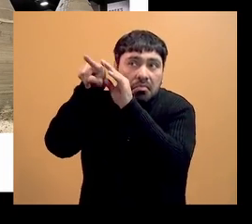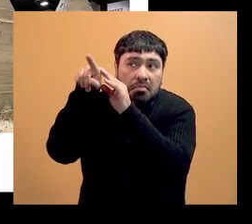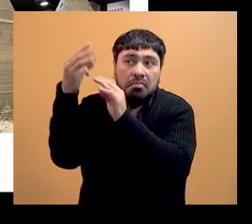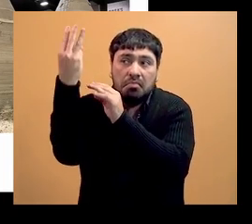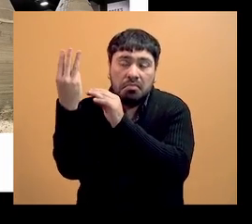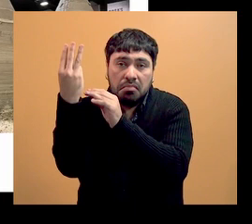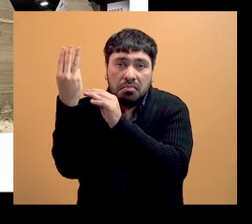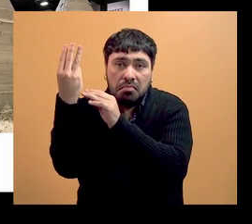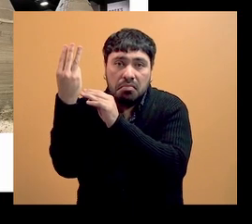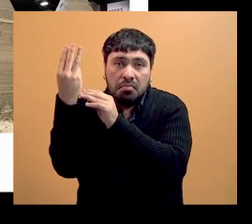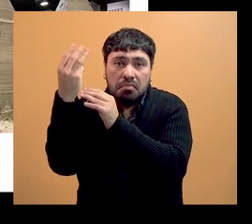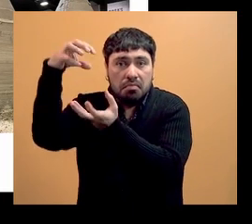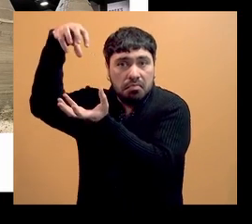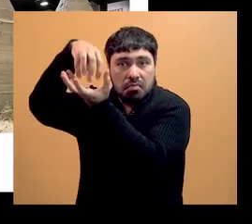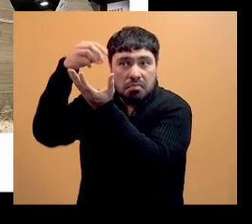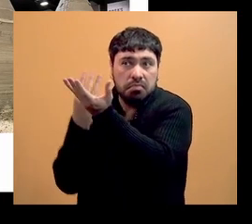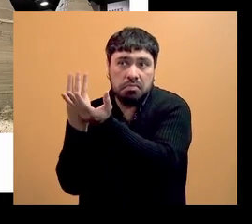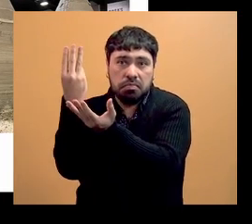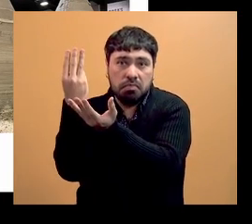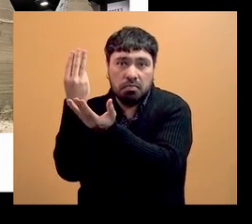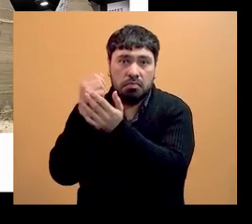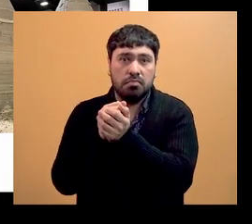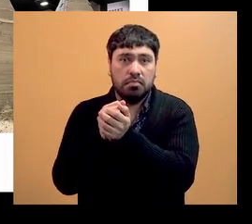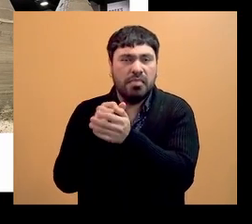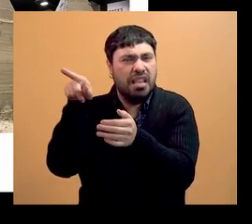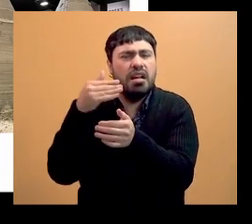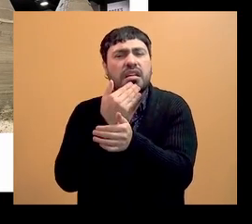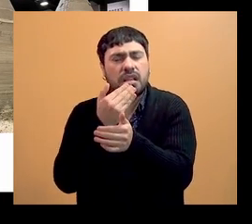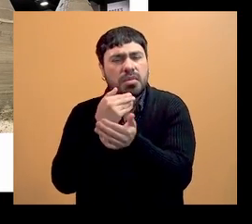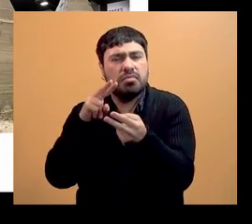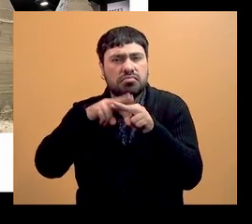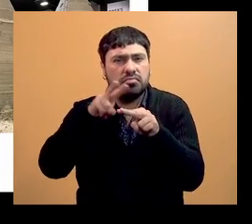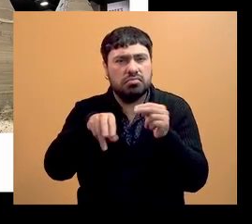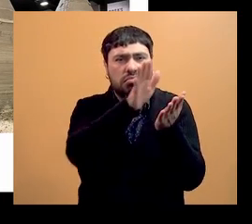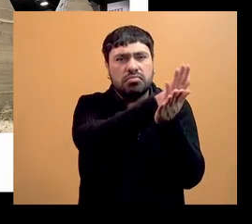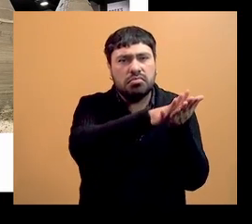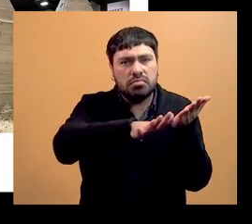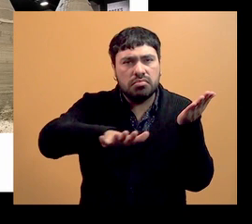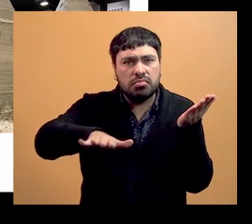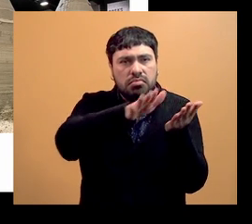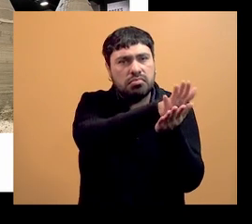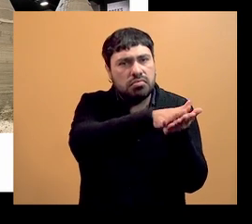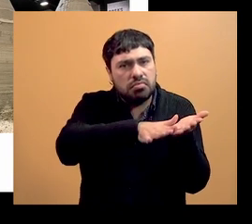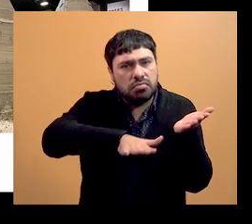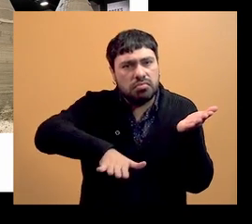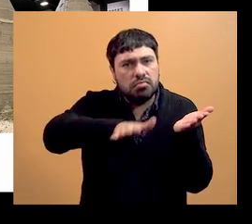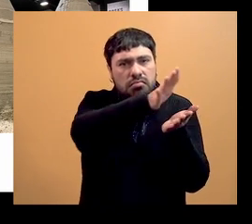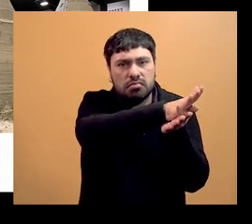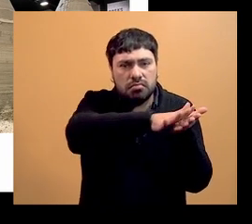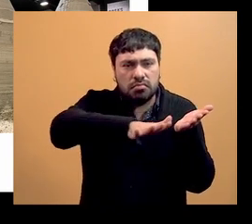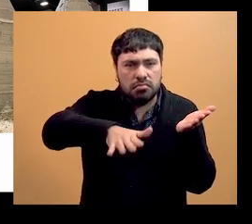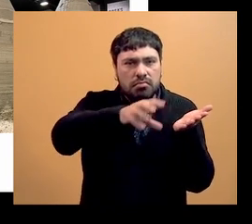huevo, fue construido por una suerte de impresora 3D, que es básicamente un brazo extrusor que va girando y va depositando por